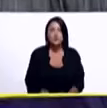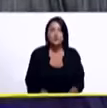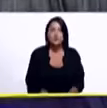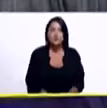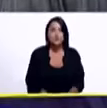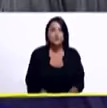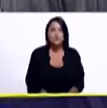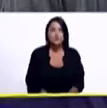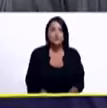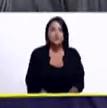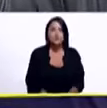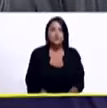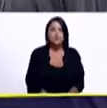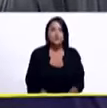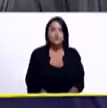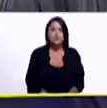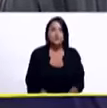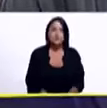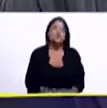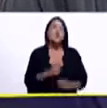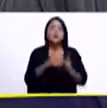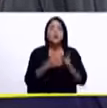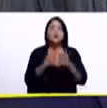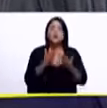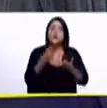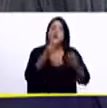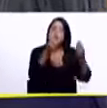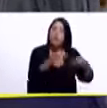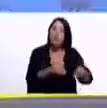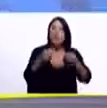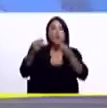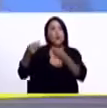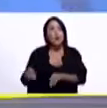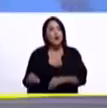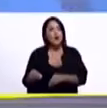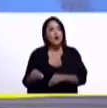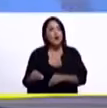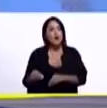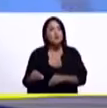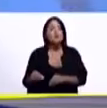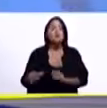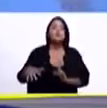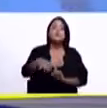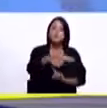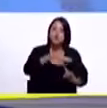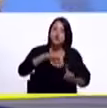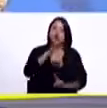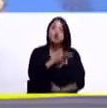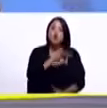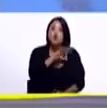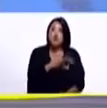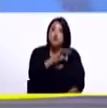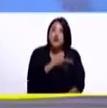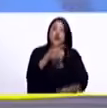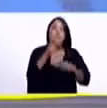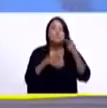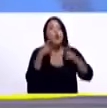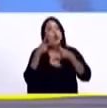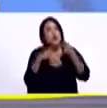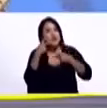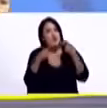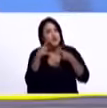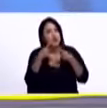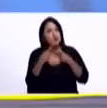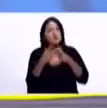económico. Creo que hay un amplio consenso en todos los sectores académicos, sociales, políticos,